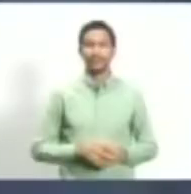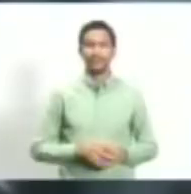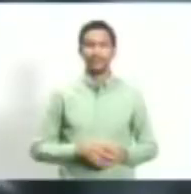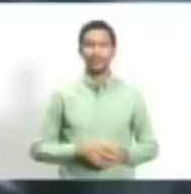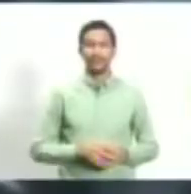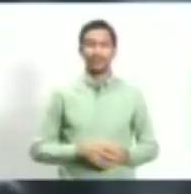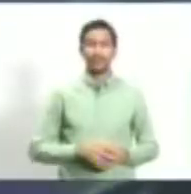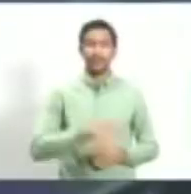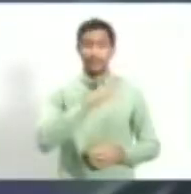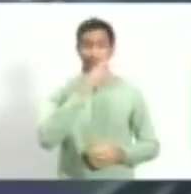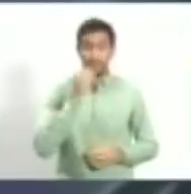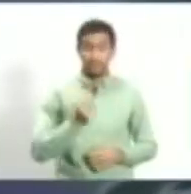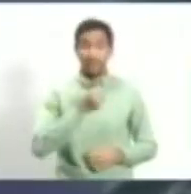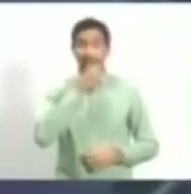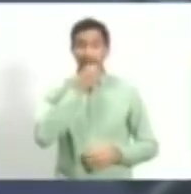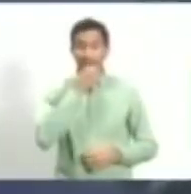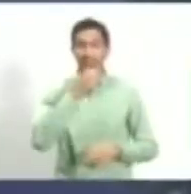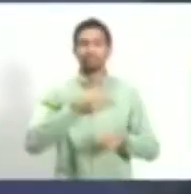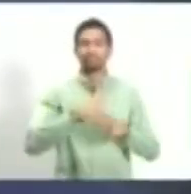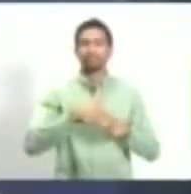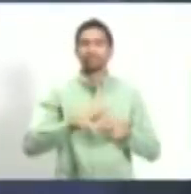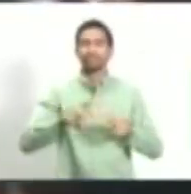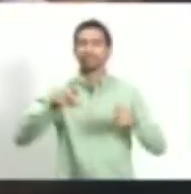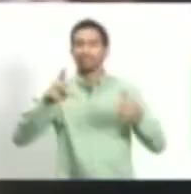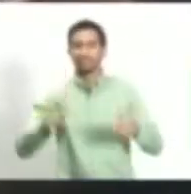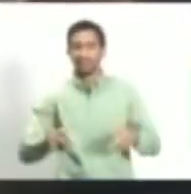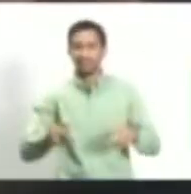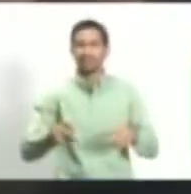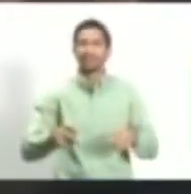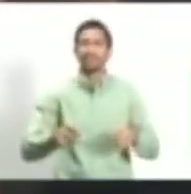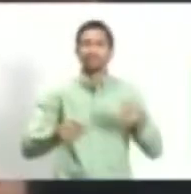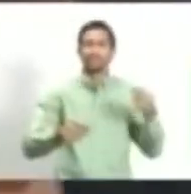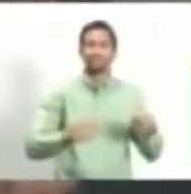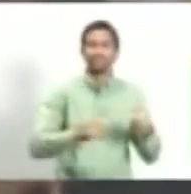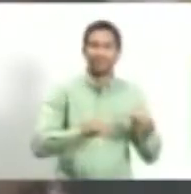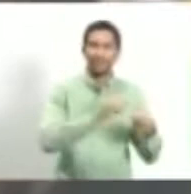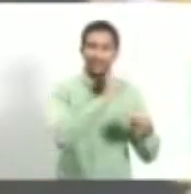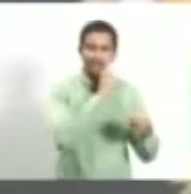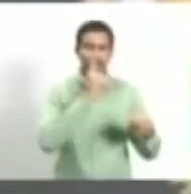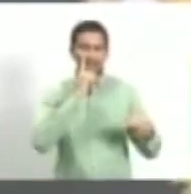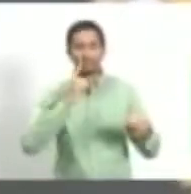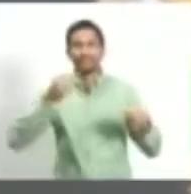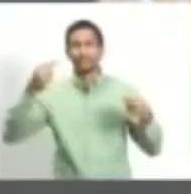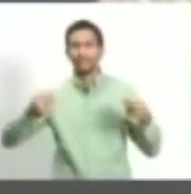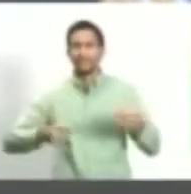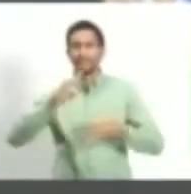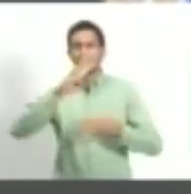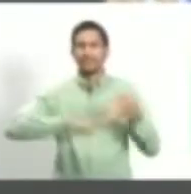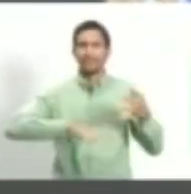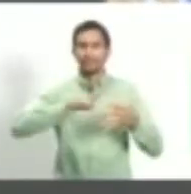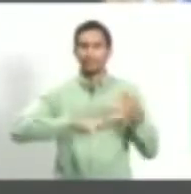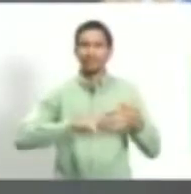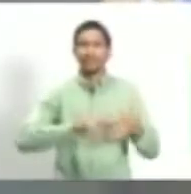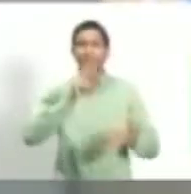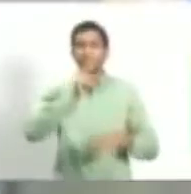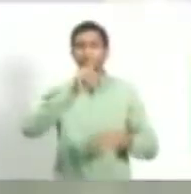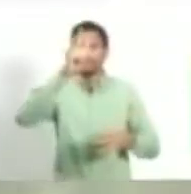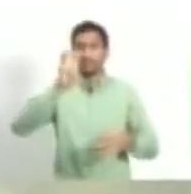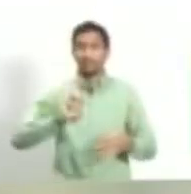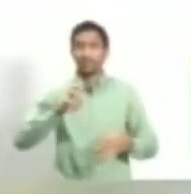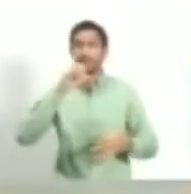Anthony será el artista que cantará en el descanso del clásico que enfrenta al Real Madrid y al Barcelona el 29 de julio en